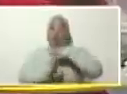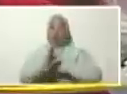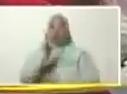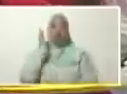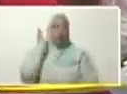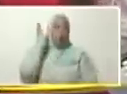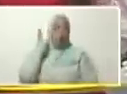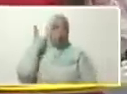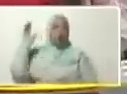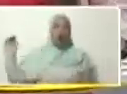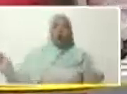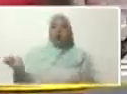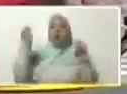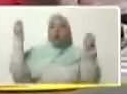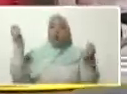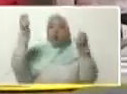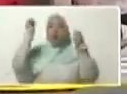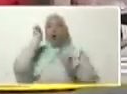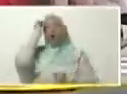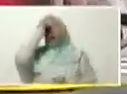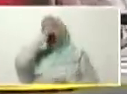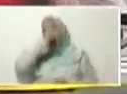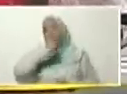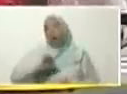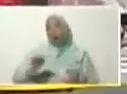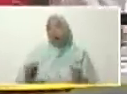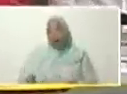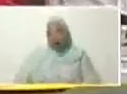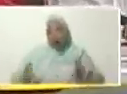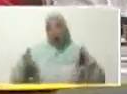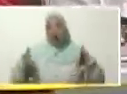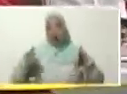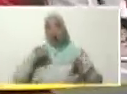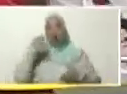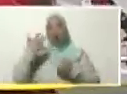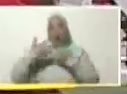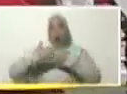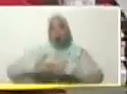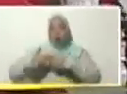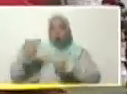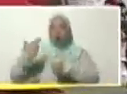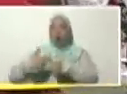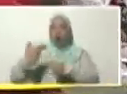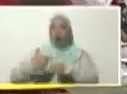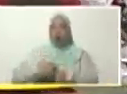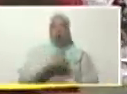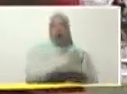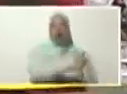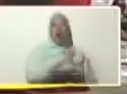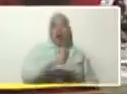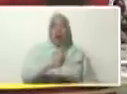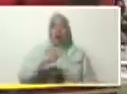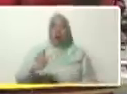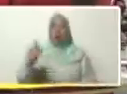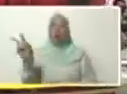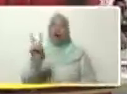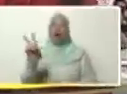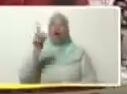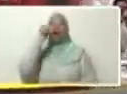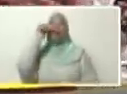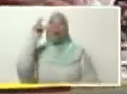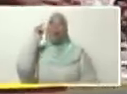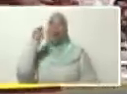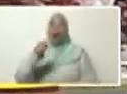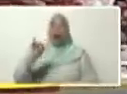las consignas. Resistiremos y venceremos. Porque el petróleo es de cada venezolano, las y los venezolanos